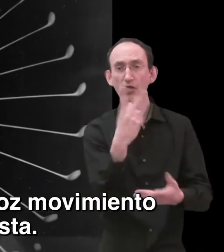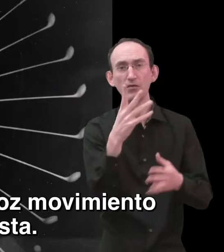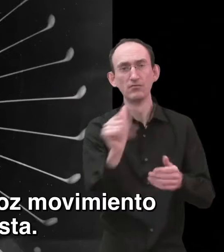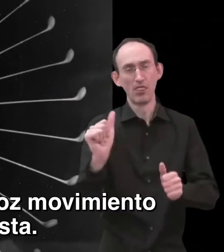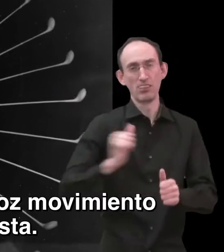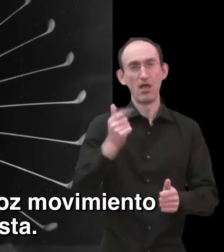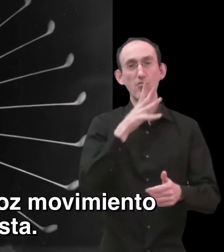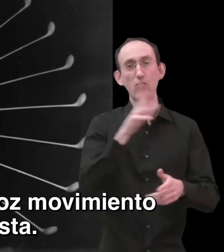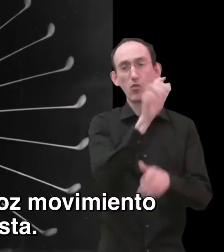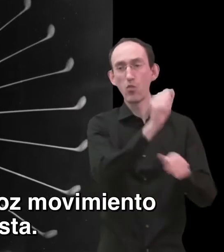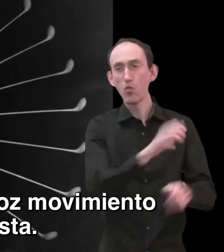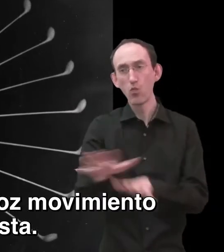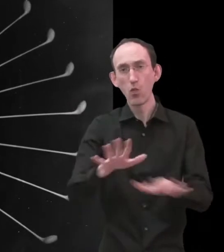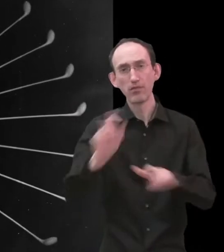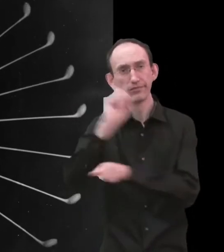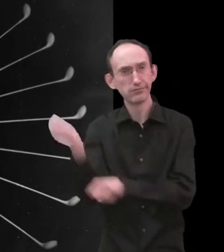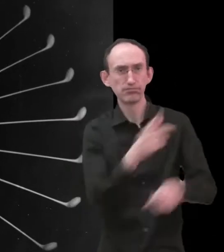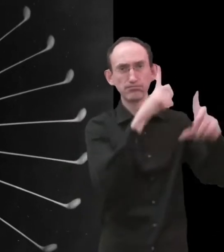el veloz movimiento del deportista.